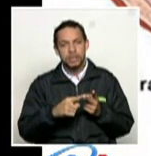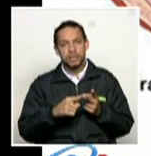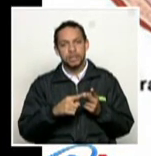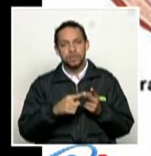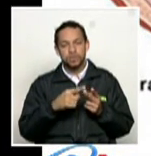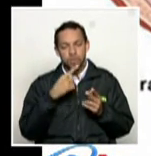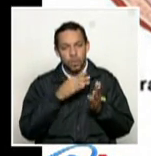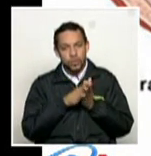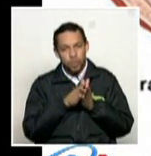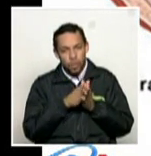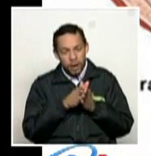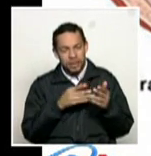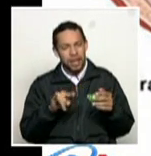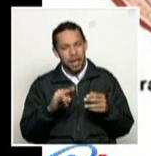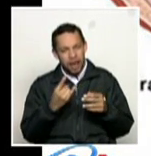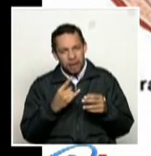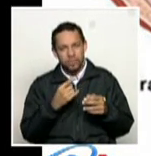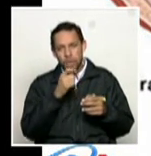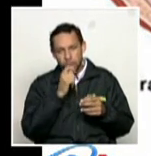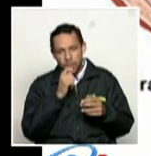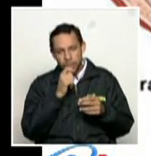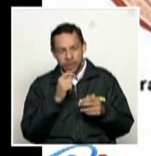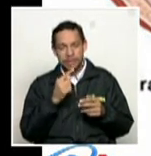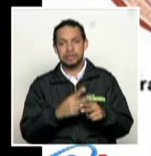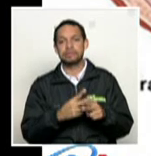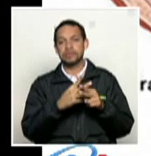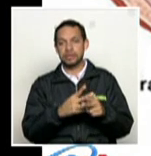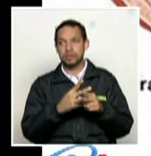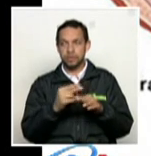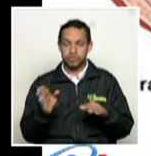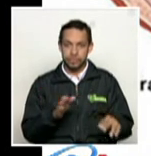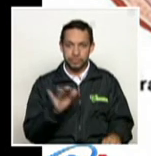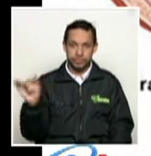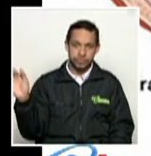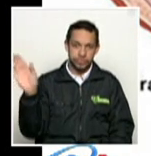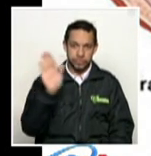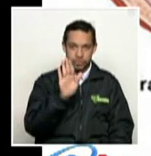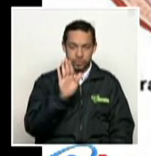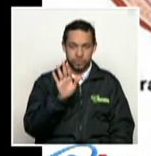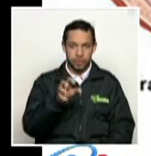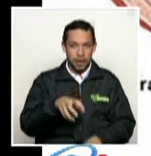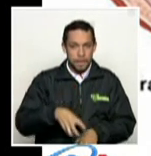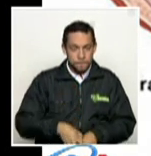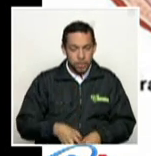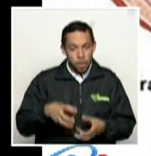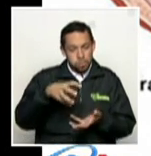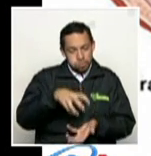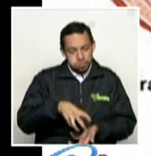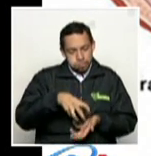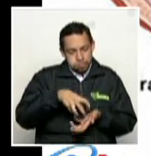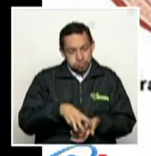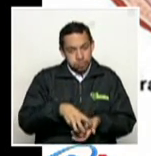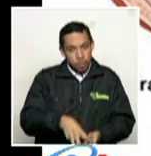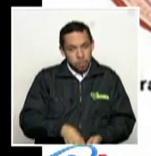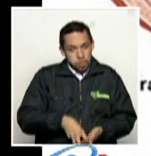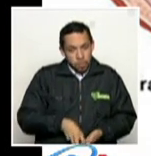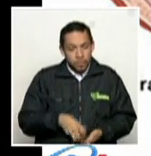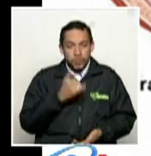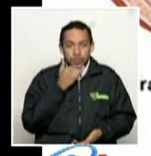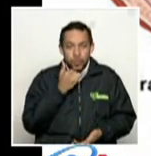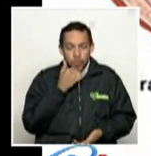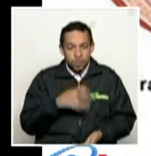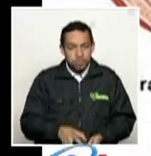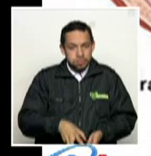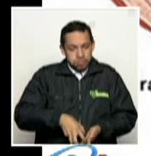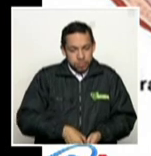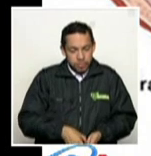chocolatinas, helados, chicles, le va a afectar mucho. Esta imagen de la vejiga. La mujer tiene digamos que una